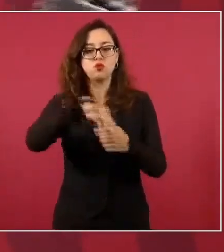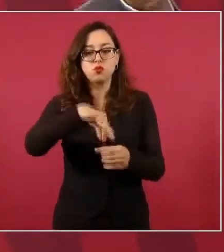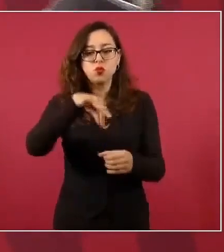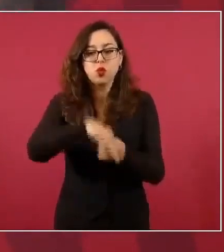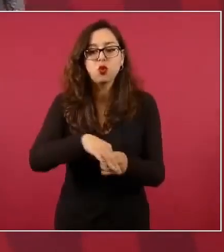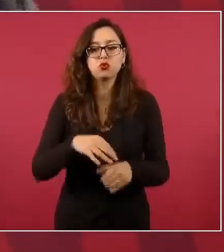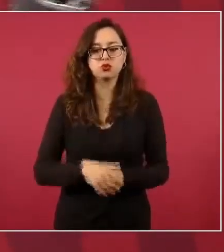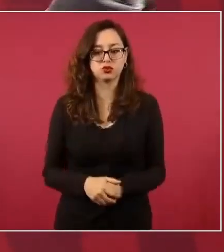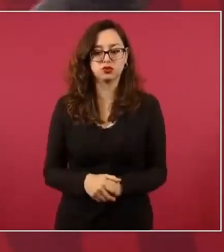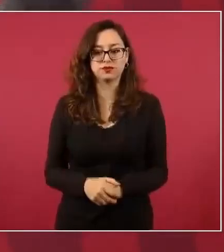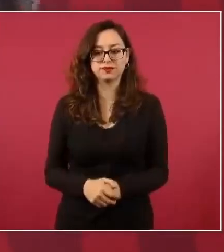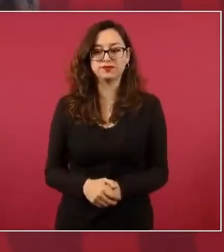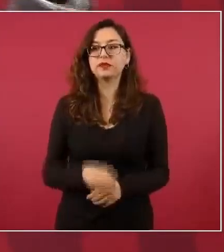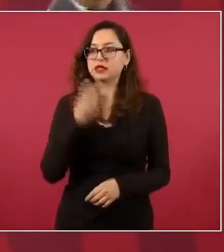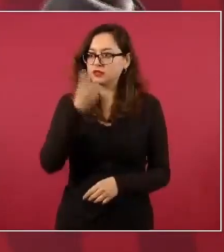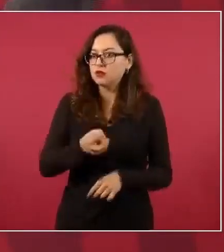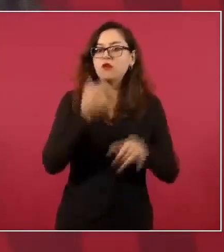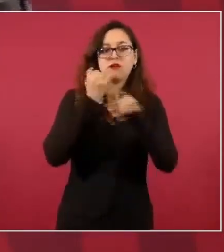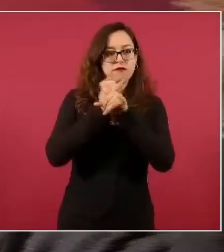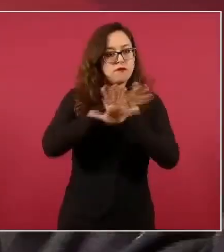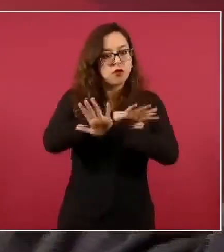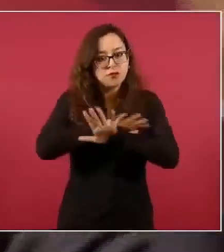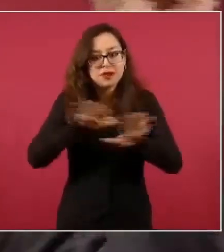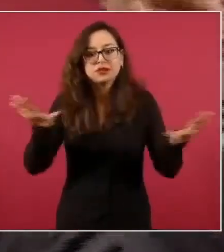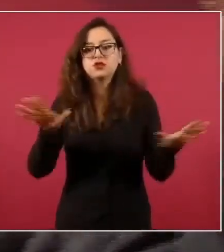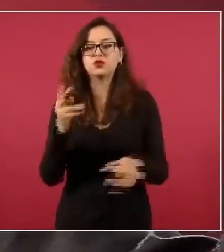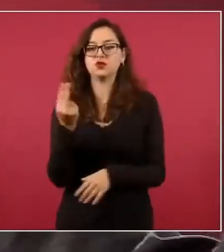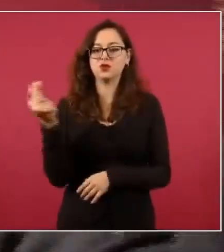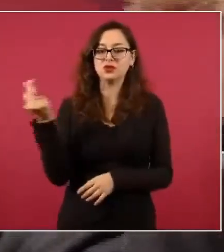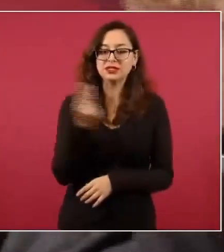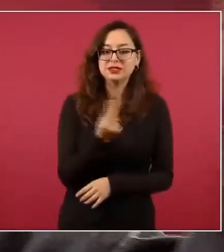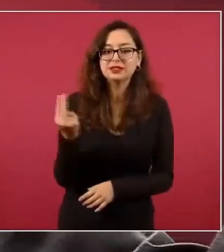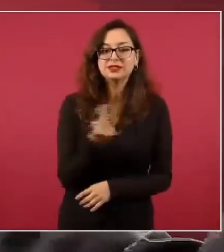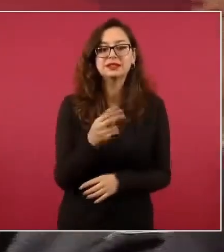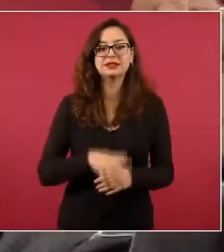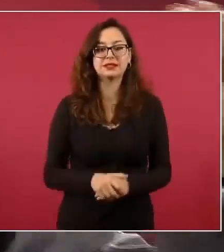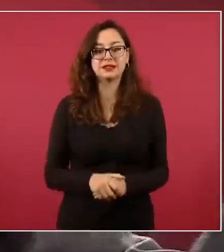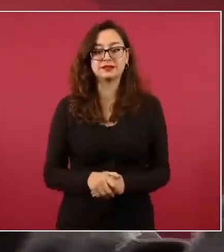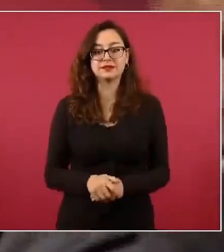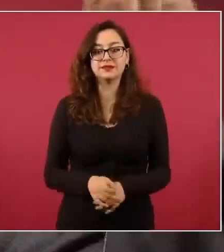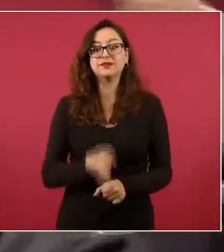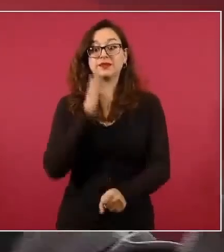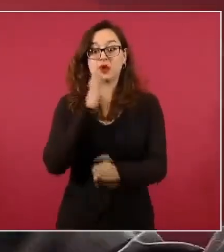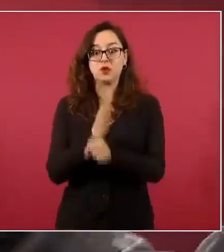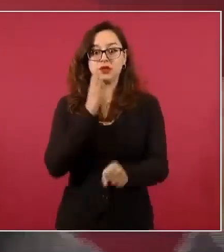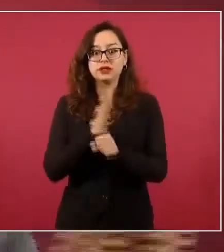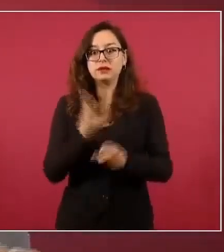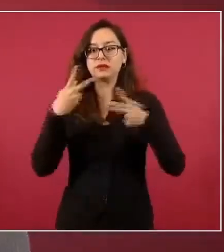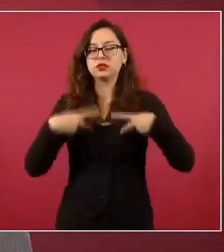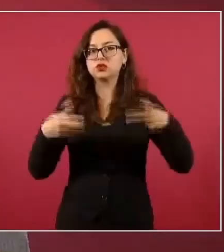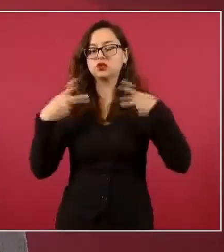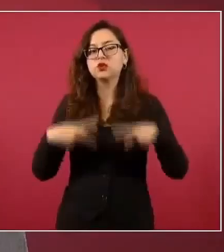porque es en estos momentos en que se internaliza mejor la información,